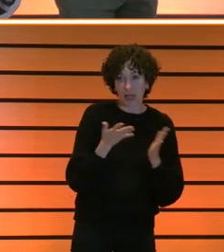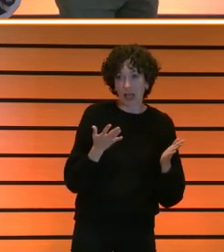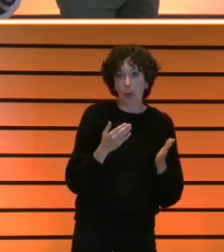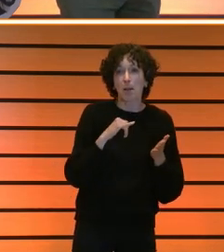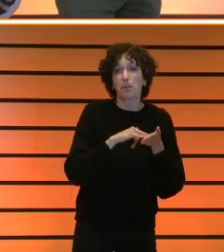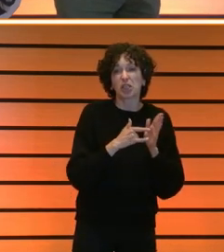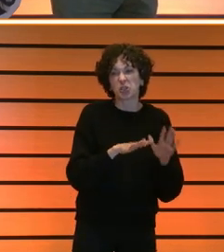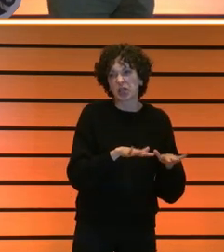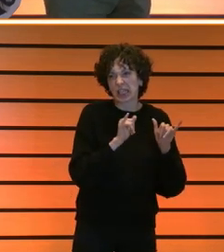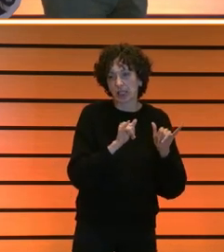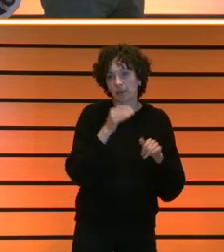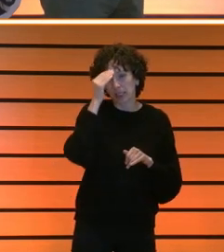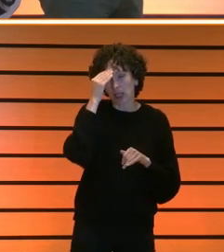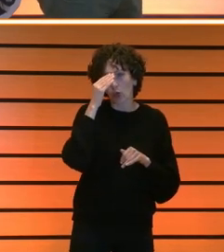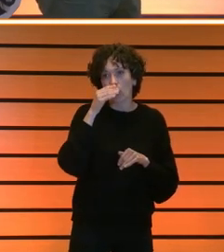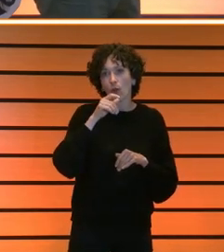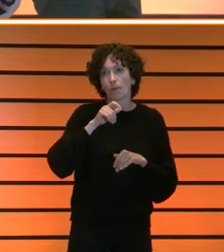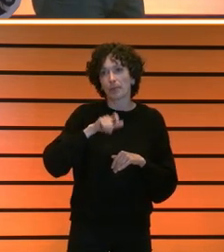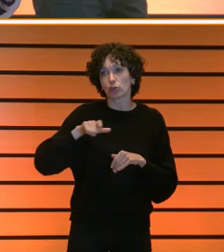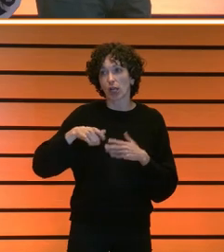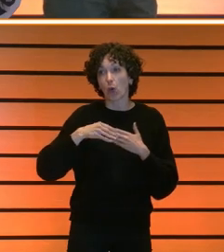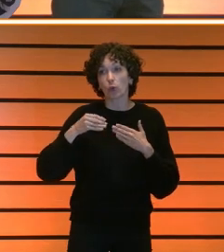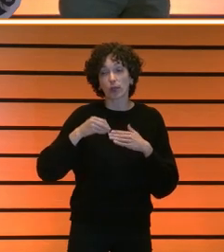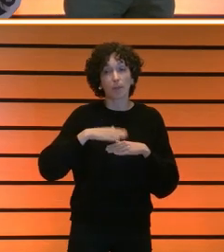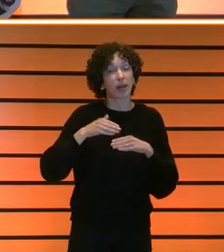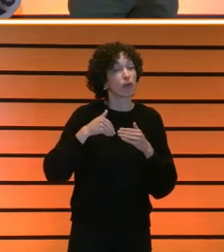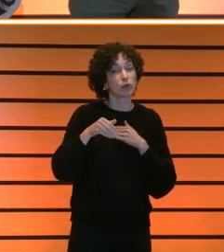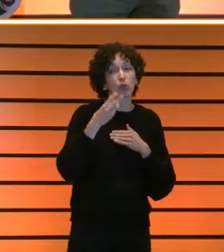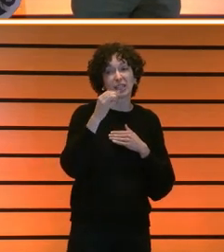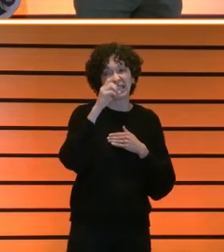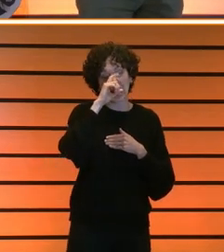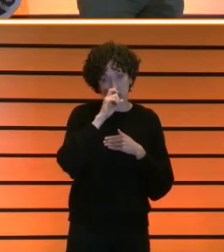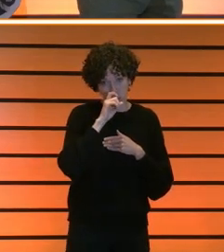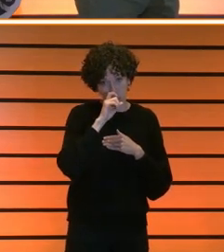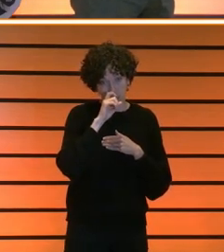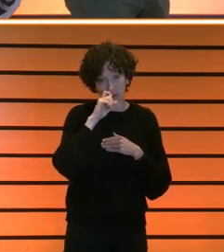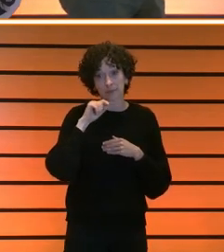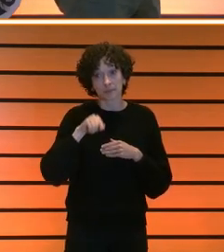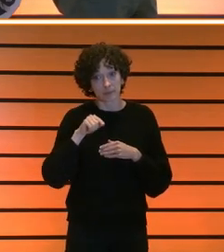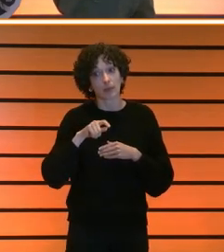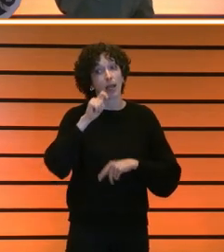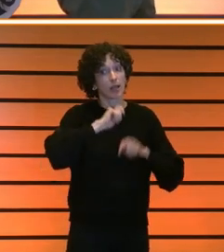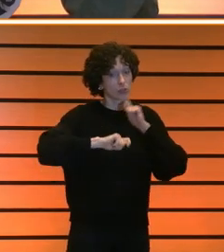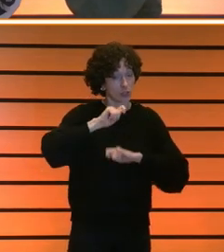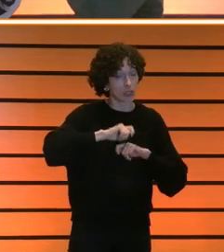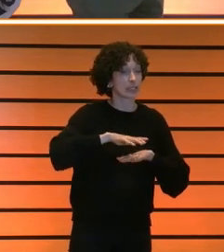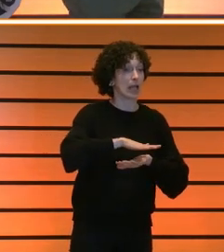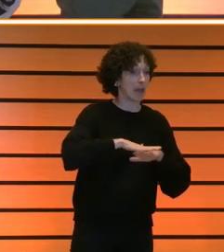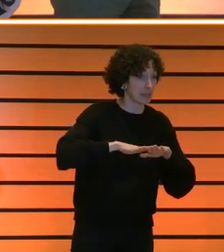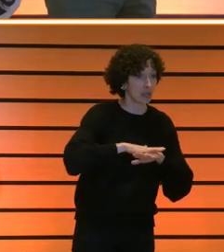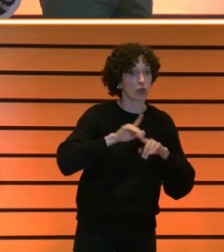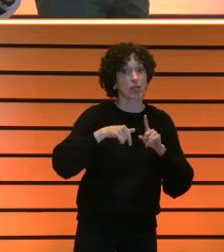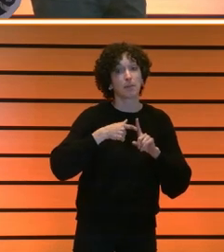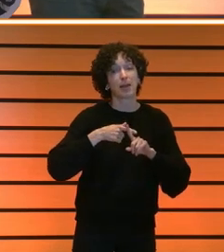pensando en usuarios que serán los de dentro de 30 años y este es el objetivo que tienen que tener todas las organizaciones administraciones y